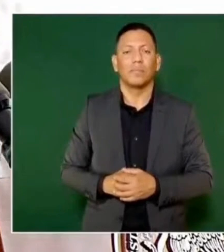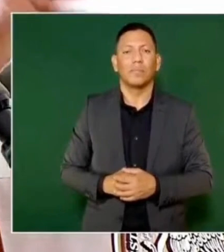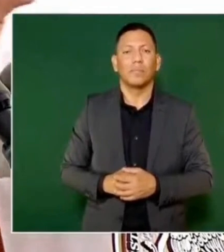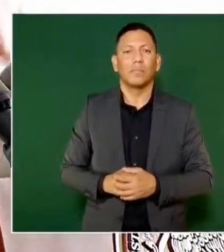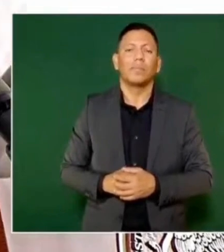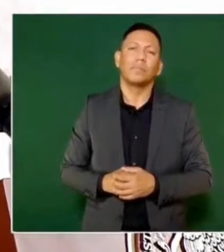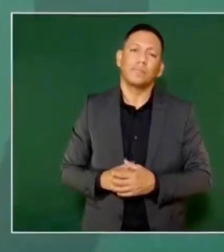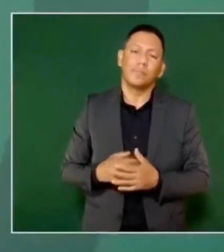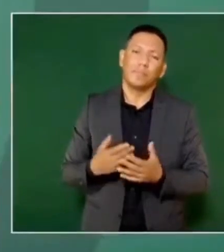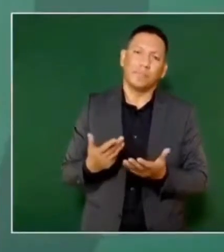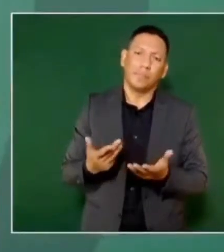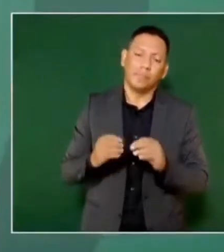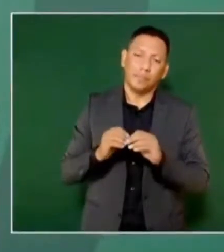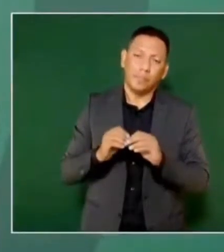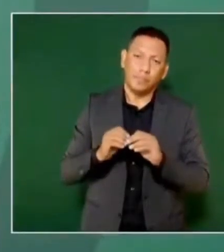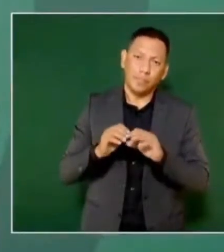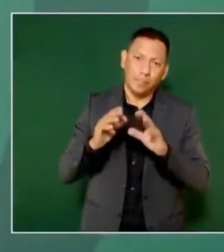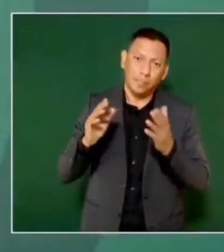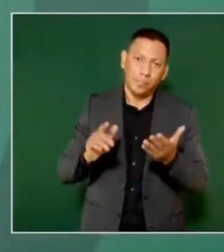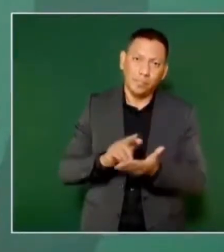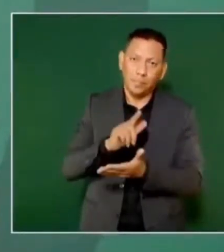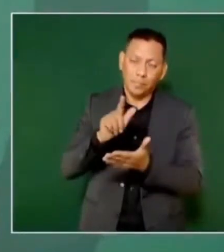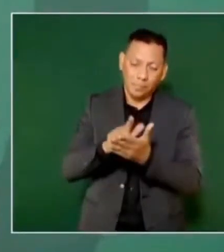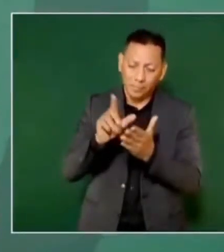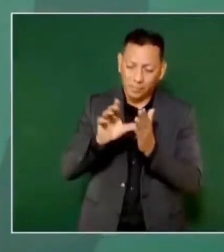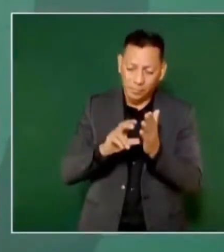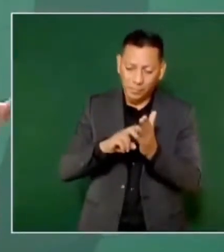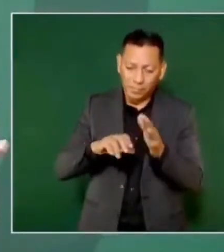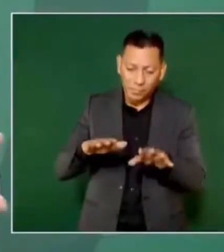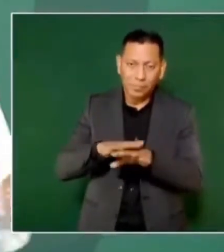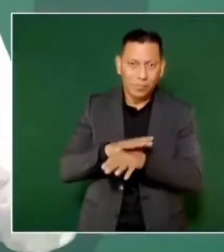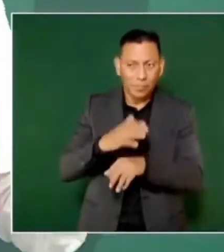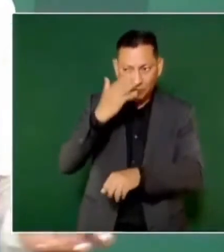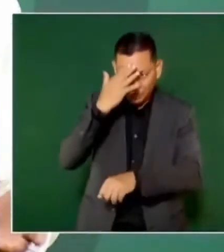Tomar eso en cuenta, informarlo, porque